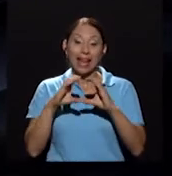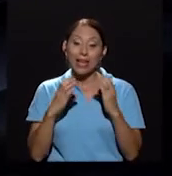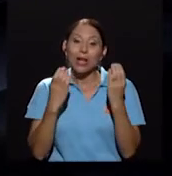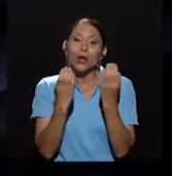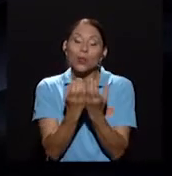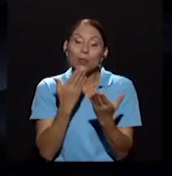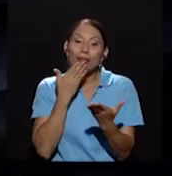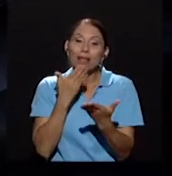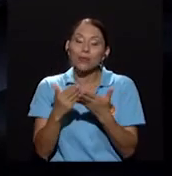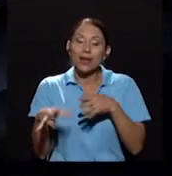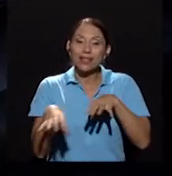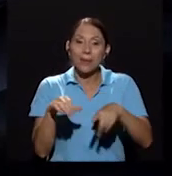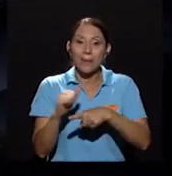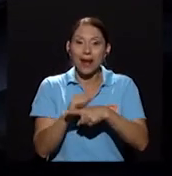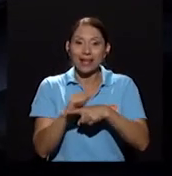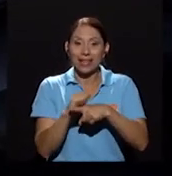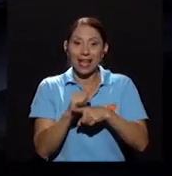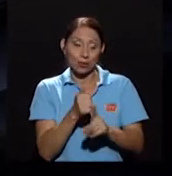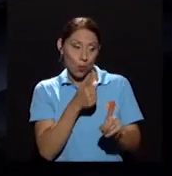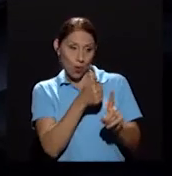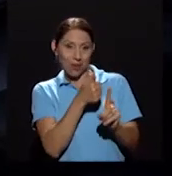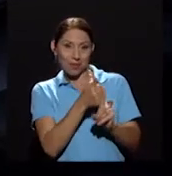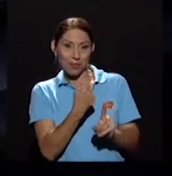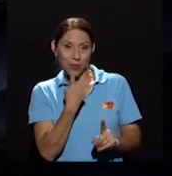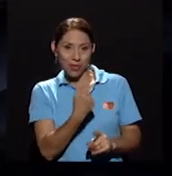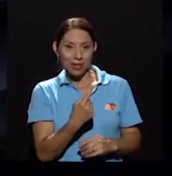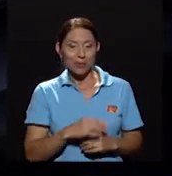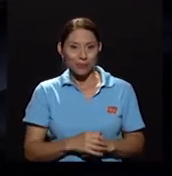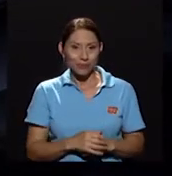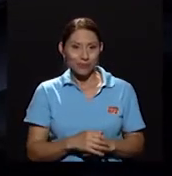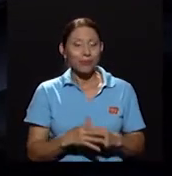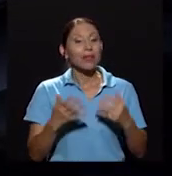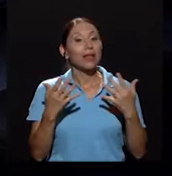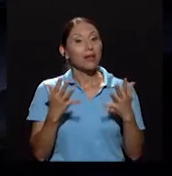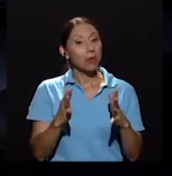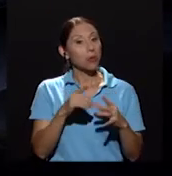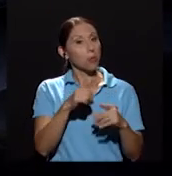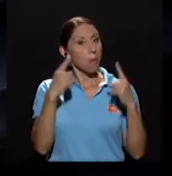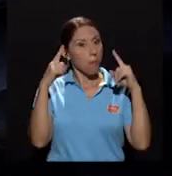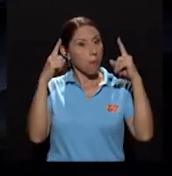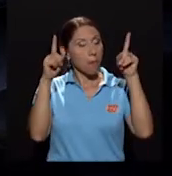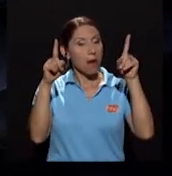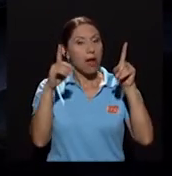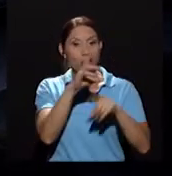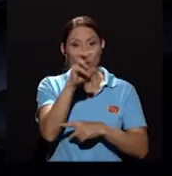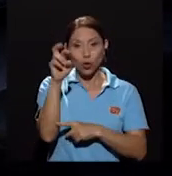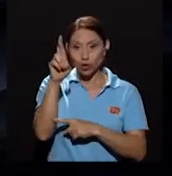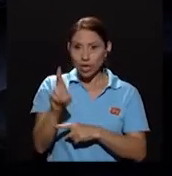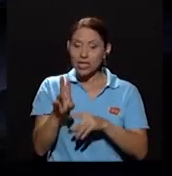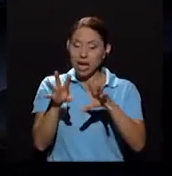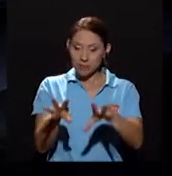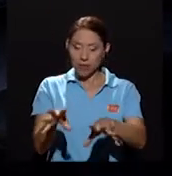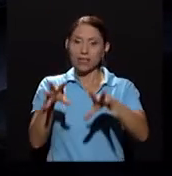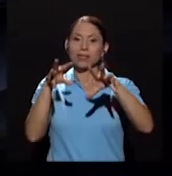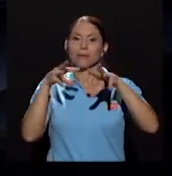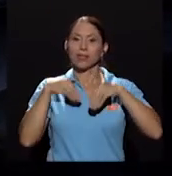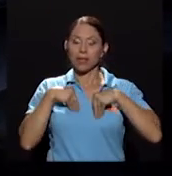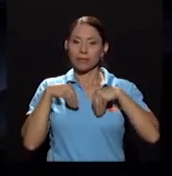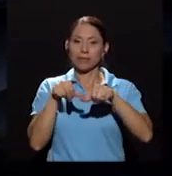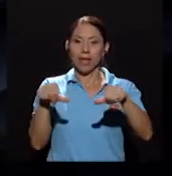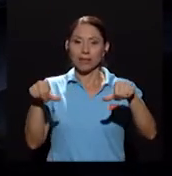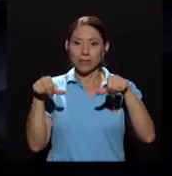buenas prácticas como él mismo lo dijo la aceptación de costa rica en su sector